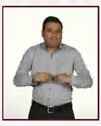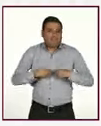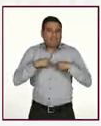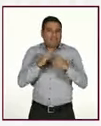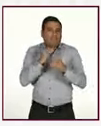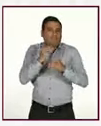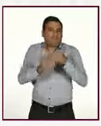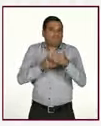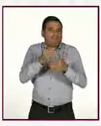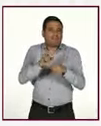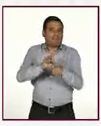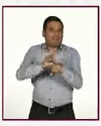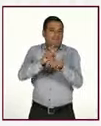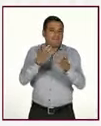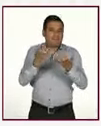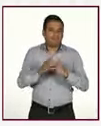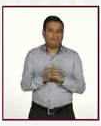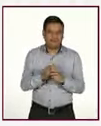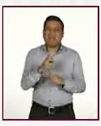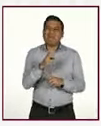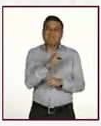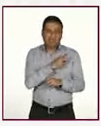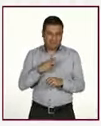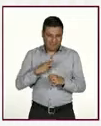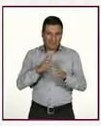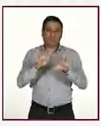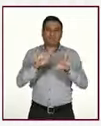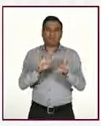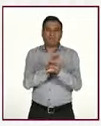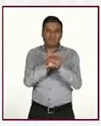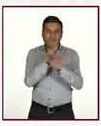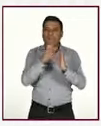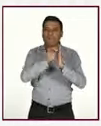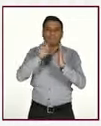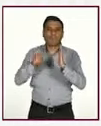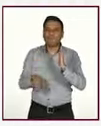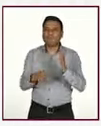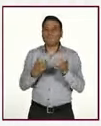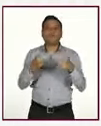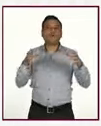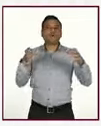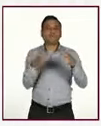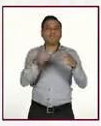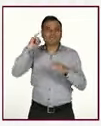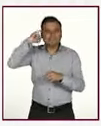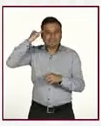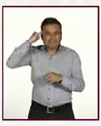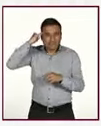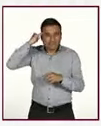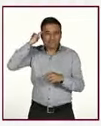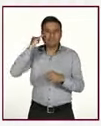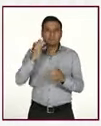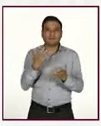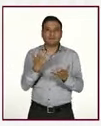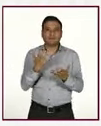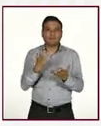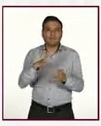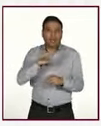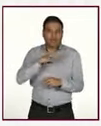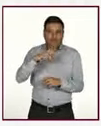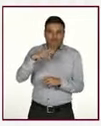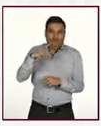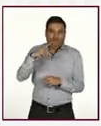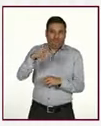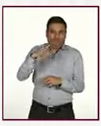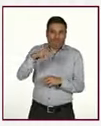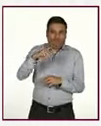visto que algunas tienen que cambiar, ¿no? Por ejemplo, estas comunidades indígenas que tienen estos acuerdos para que